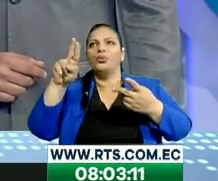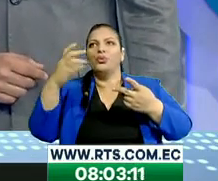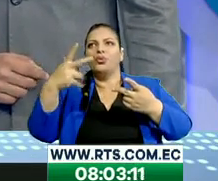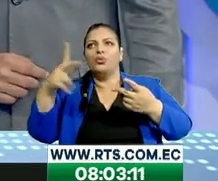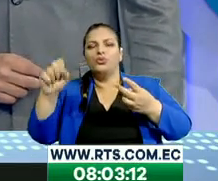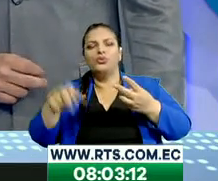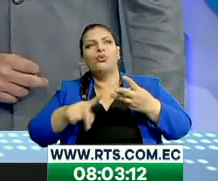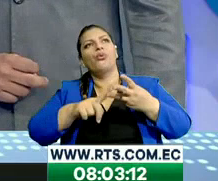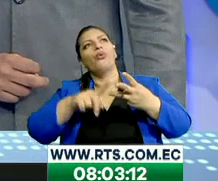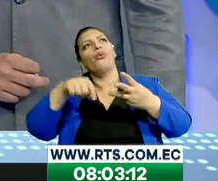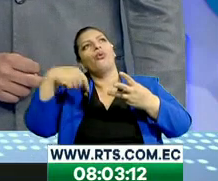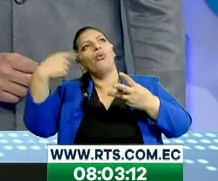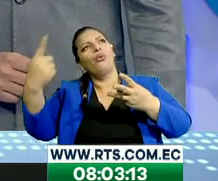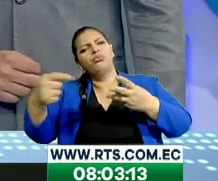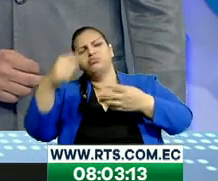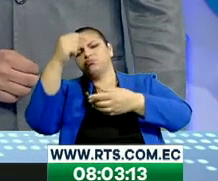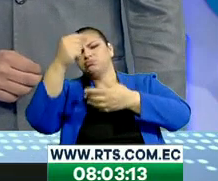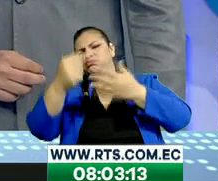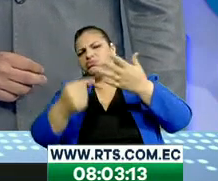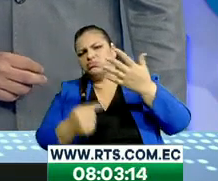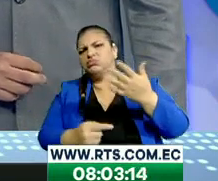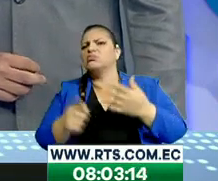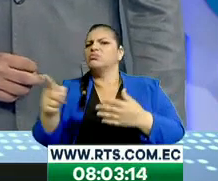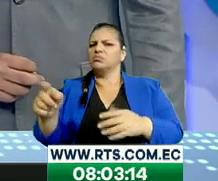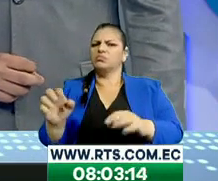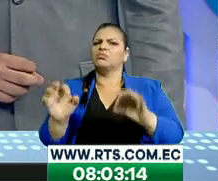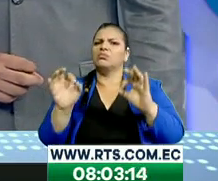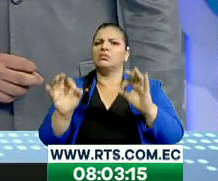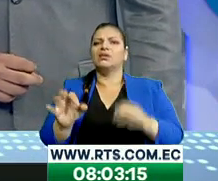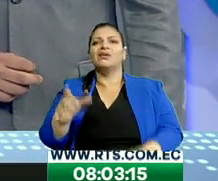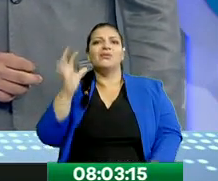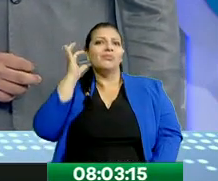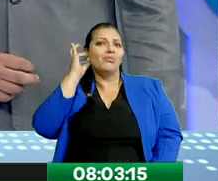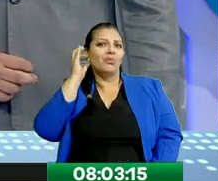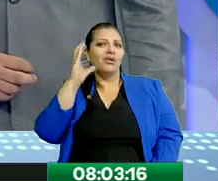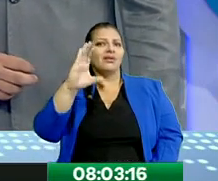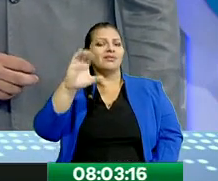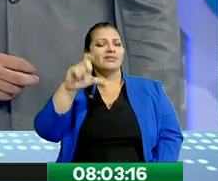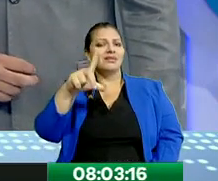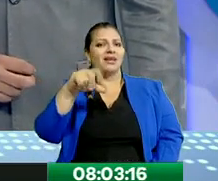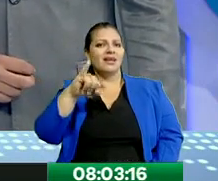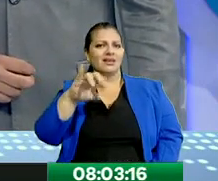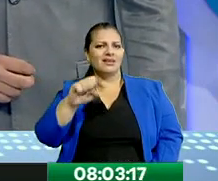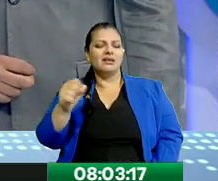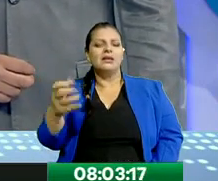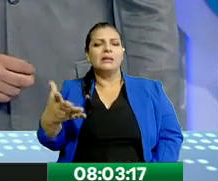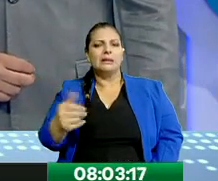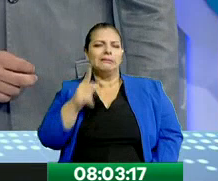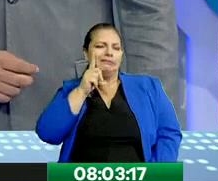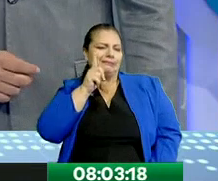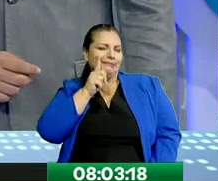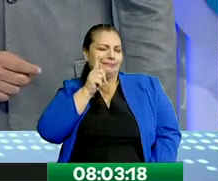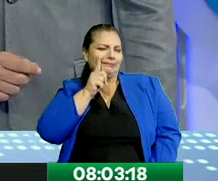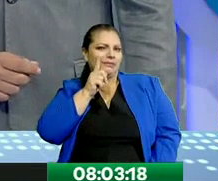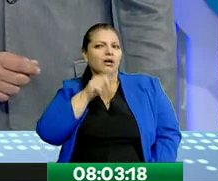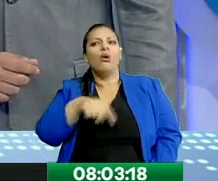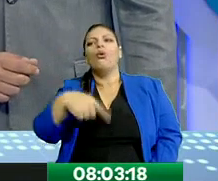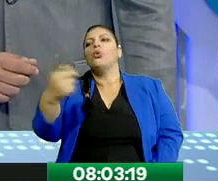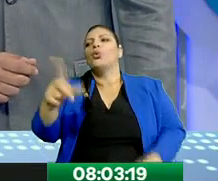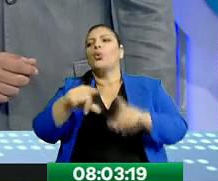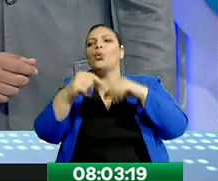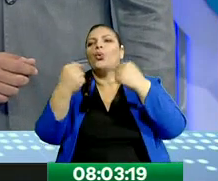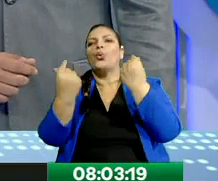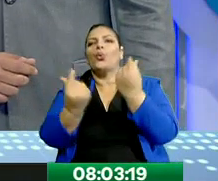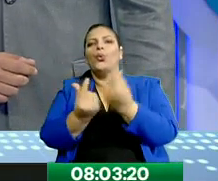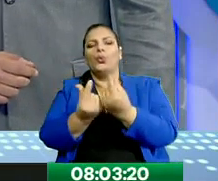que ustedes ni saben de eso. Y otras más. Celia Cruz. Ajá. Y lo que es Sonora Matancera.